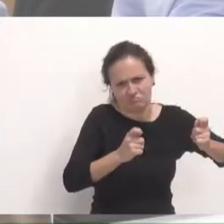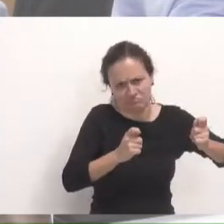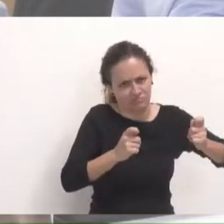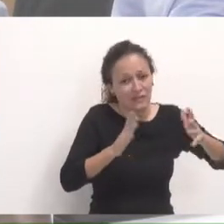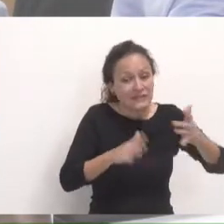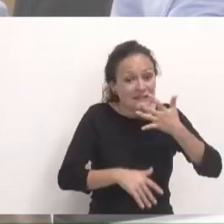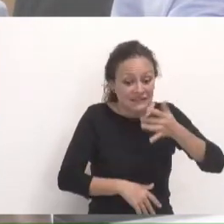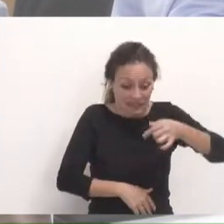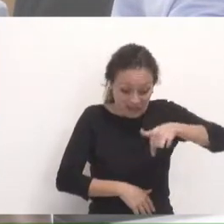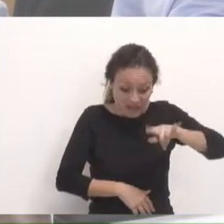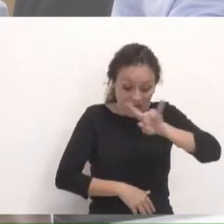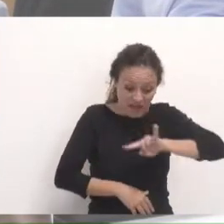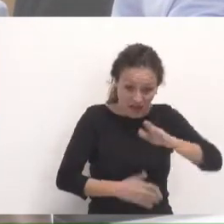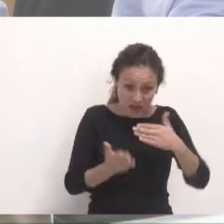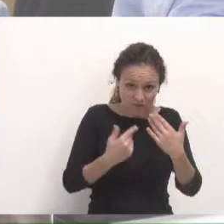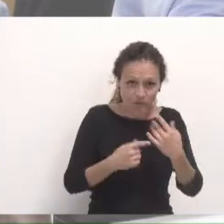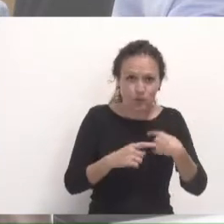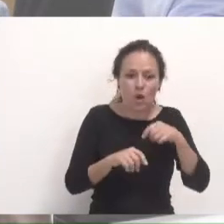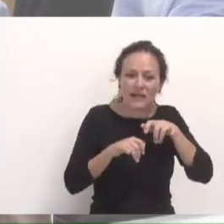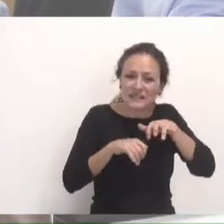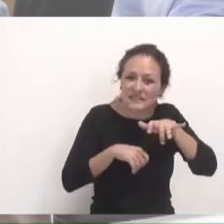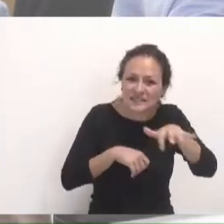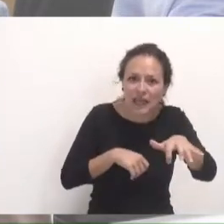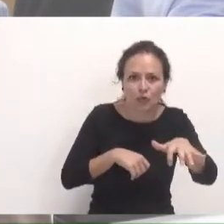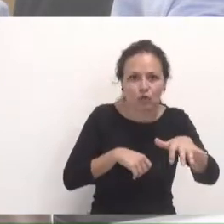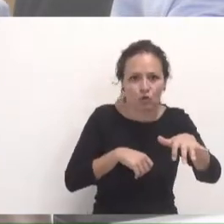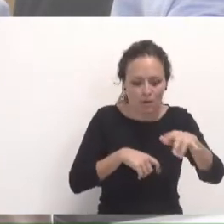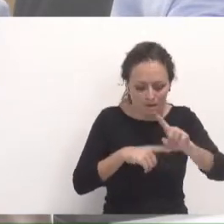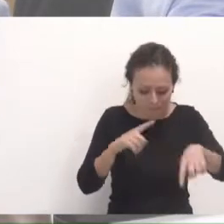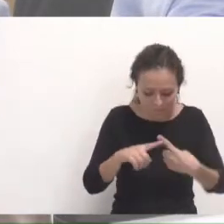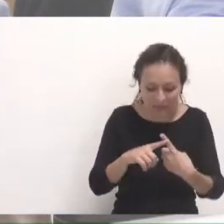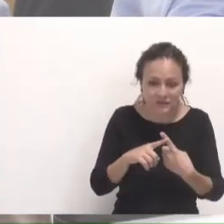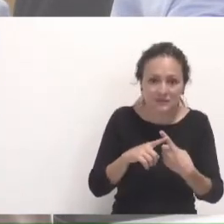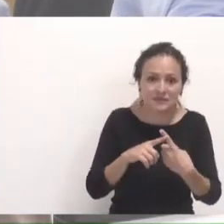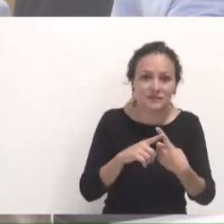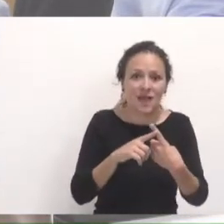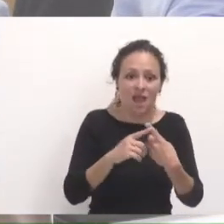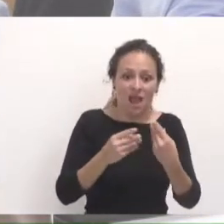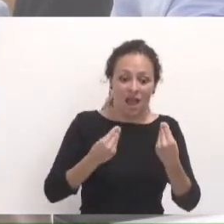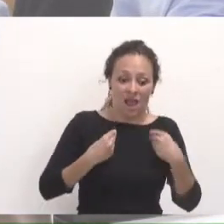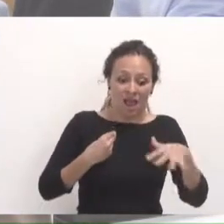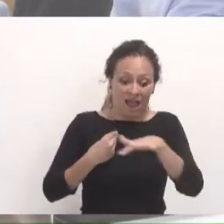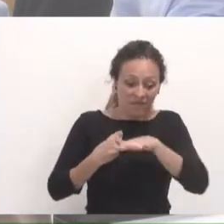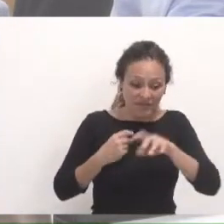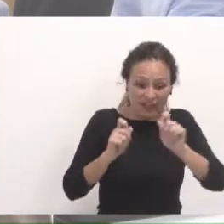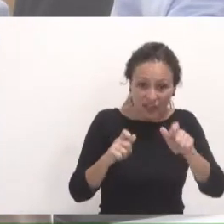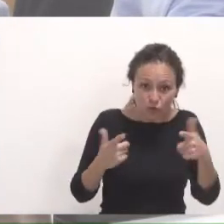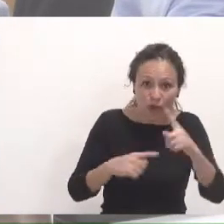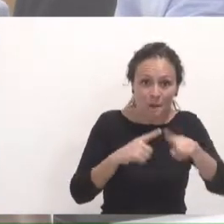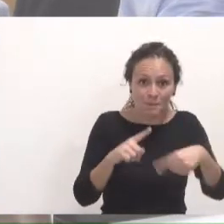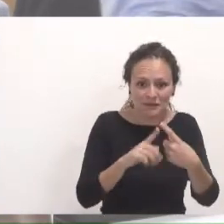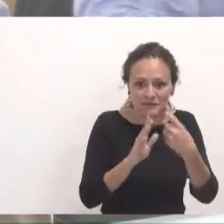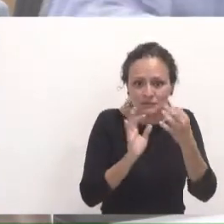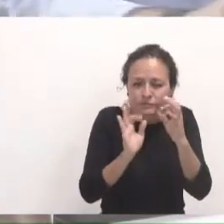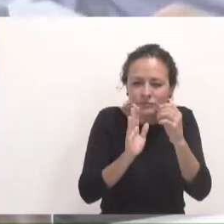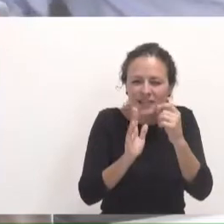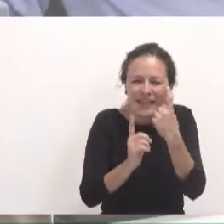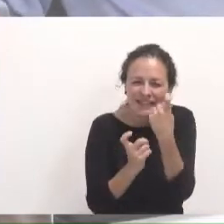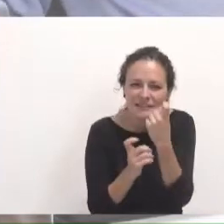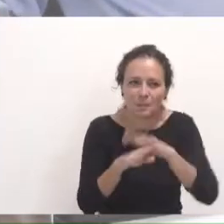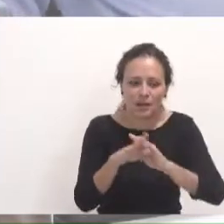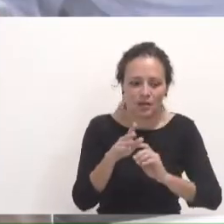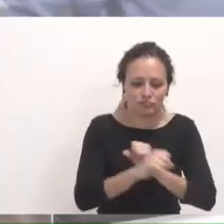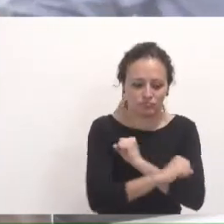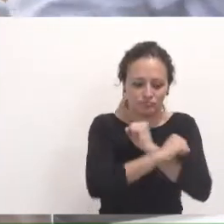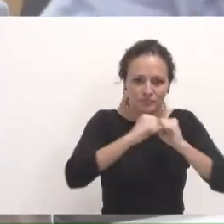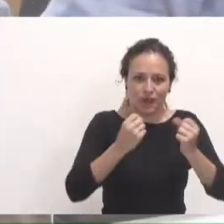¿no?, teniendo en cuenta que es un insecto, cuáles son sus características de, digamos, su hábitat natural o cuáles son las condiciones para desarrollarse